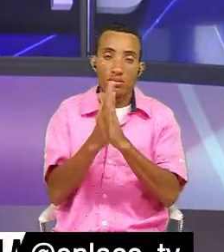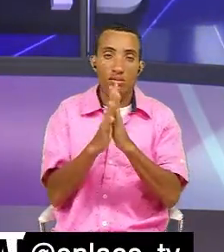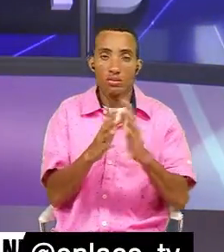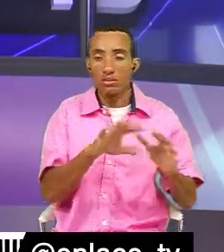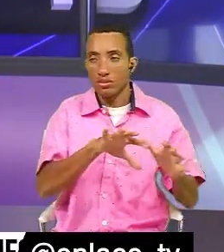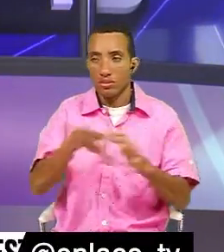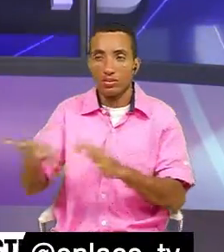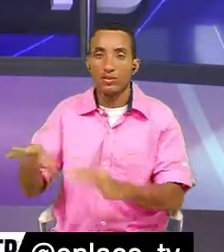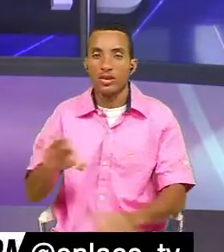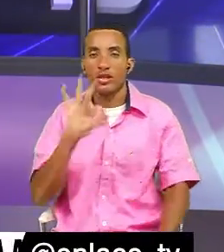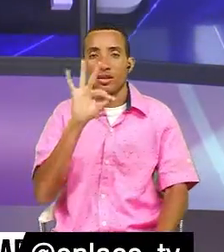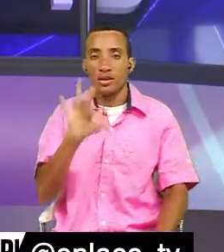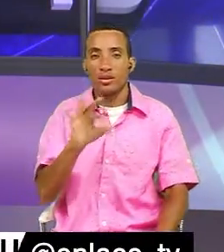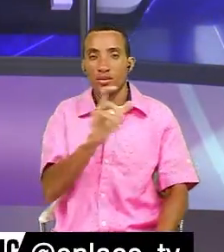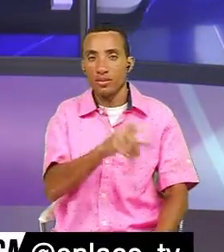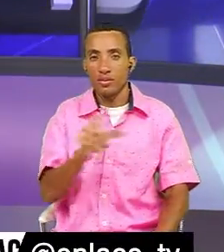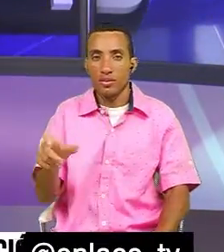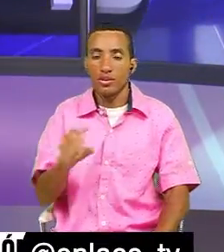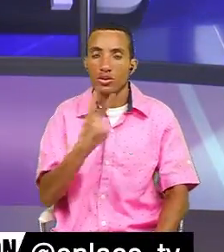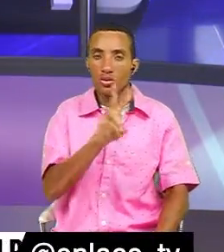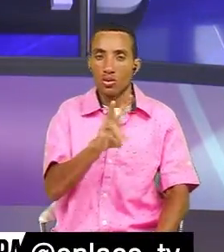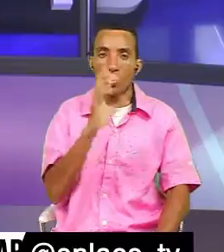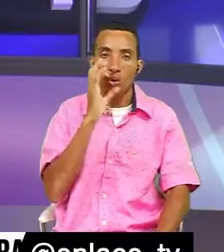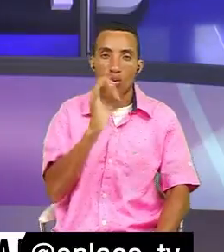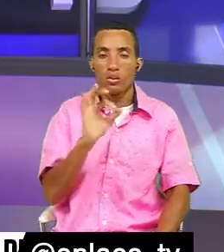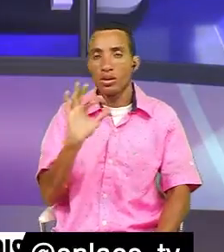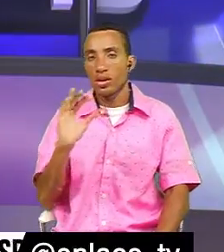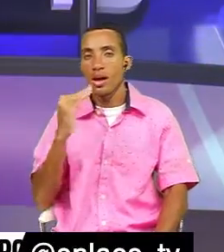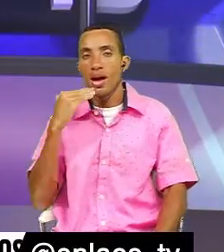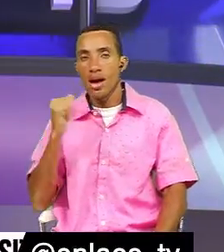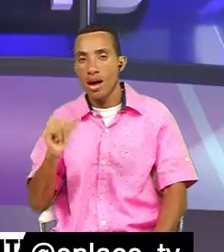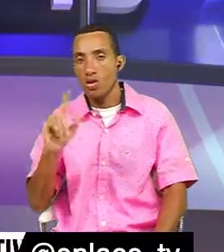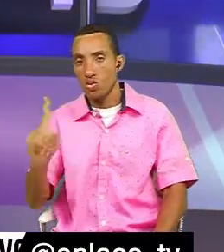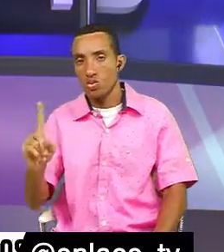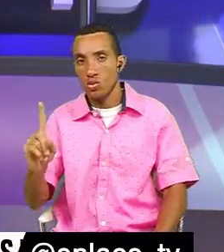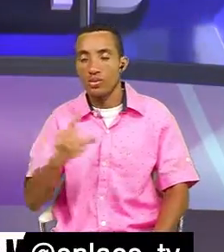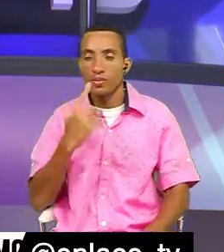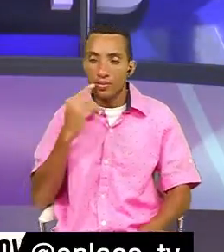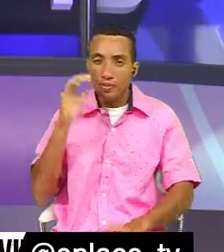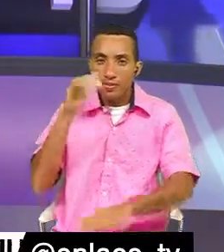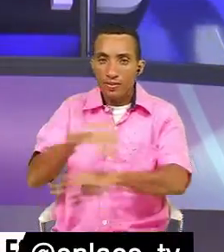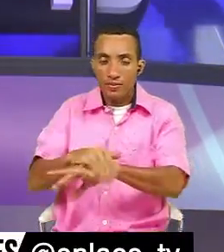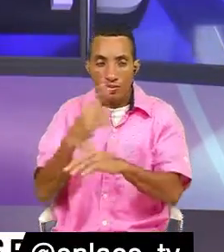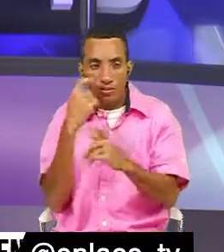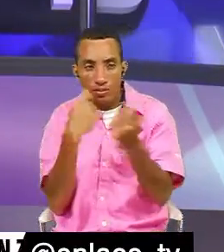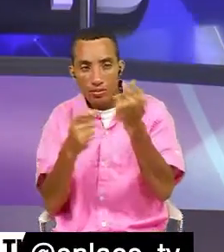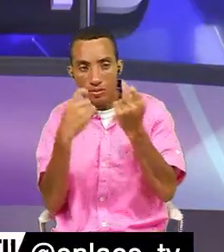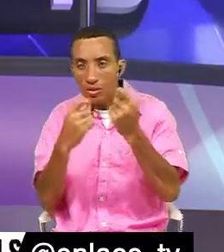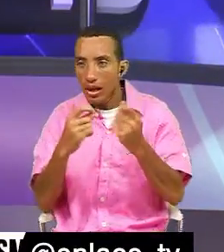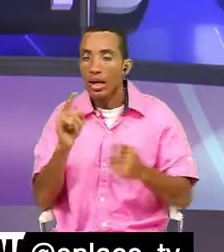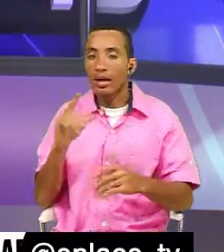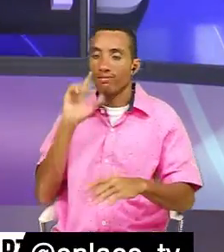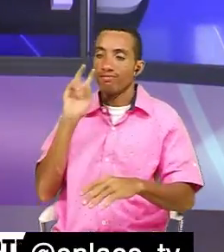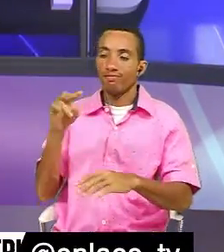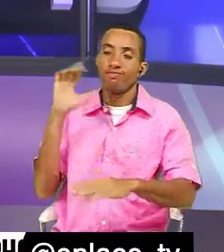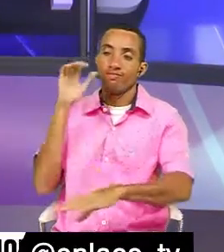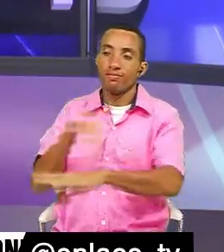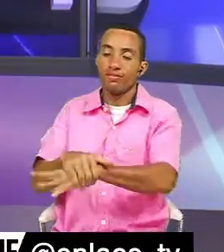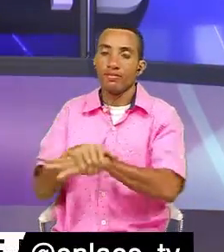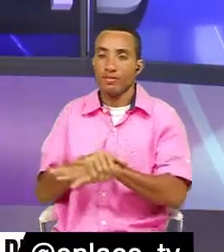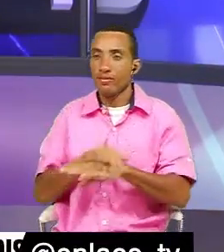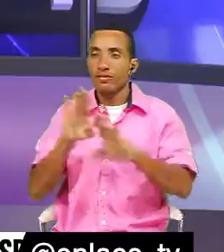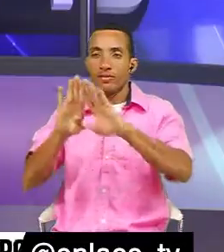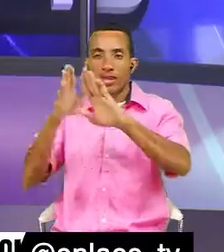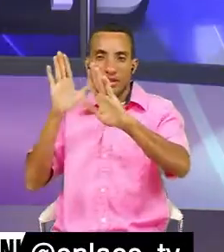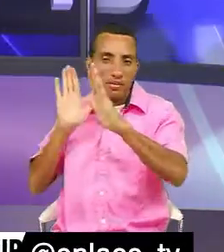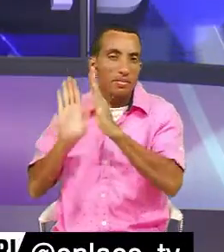ellas dos mujeres y un hombre, fueron capturados por la policía por el delito de tráfico de estupefacientes. Mediante allanamiento fueron detenidas en la Comuna